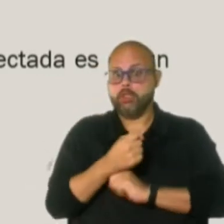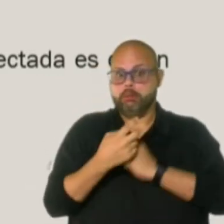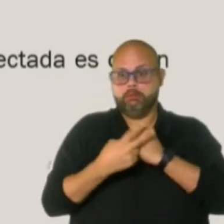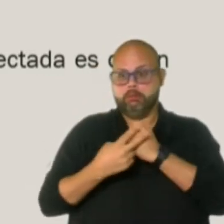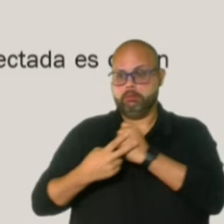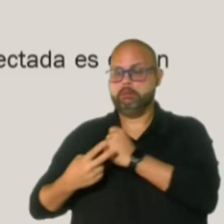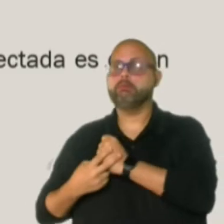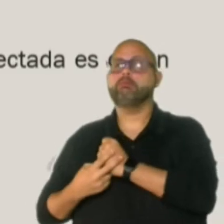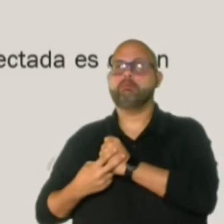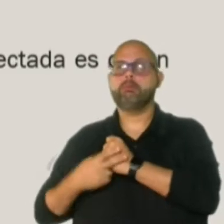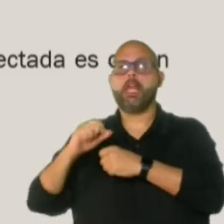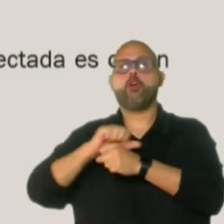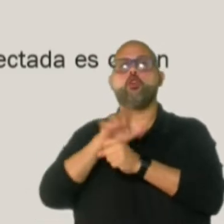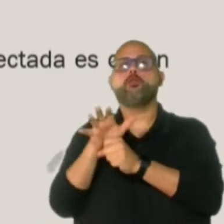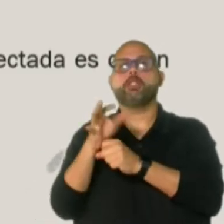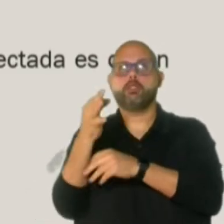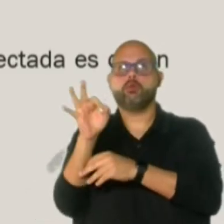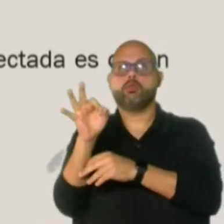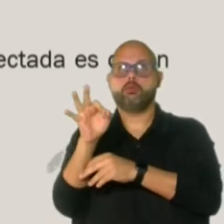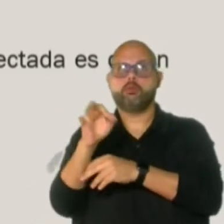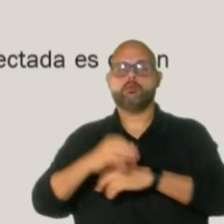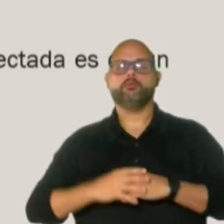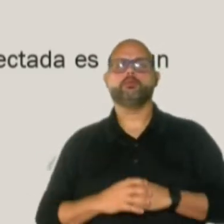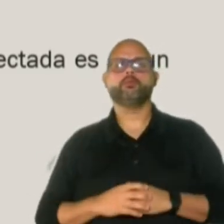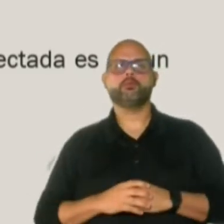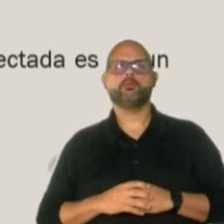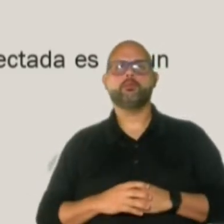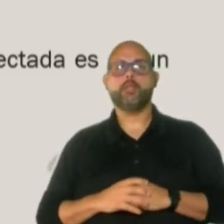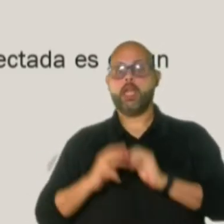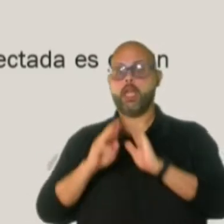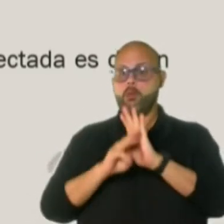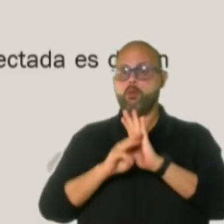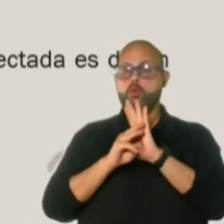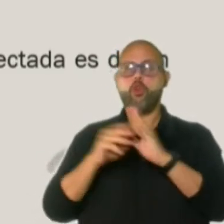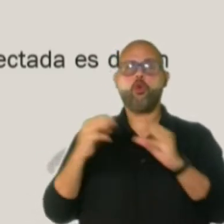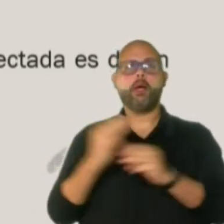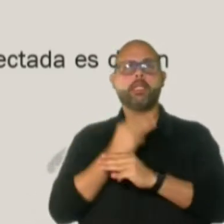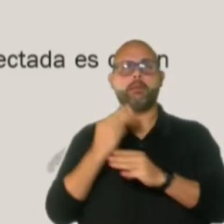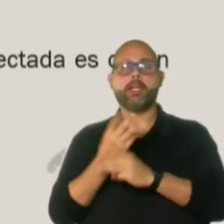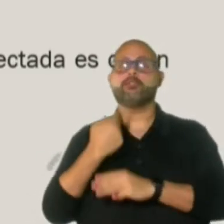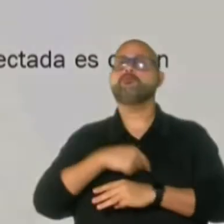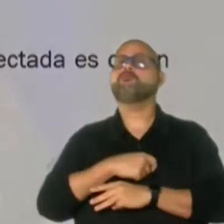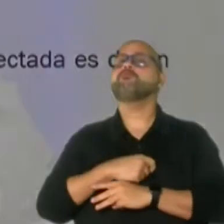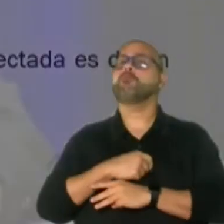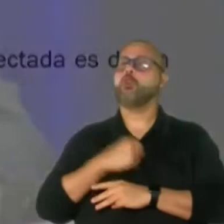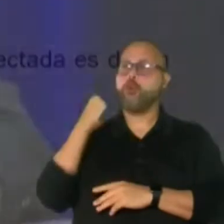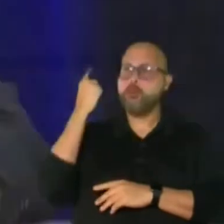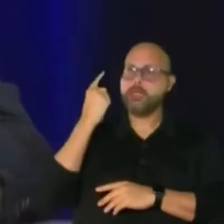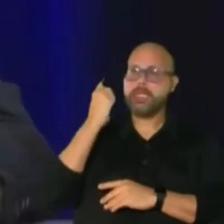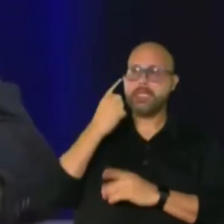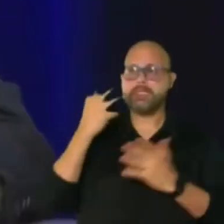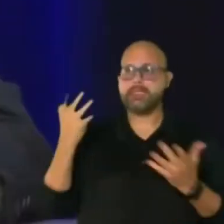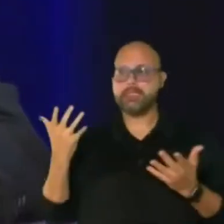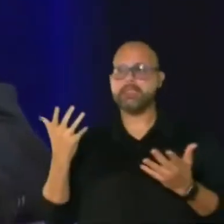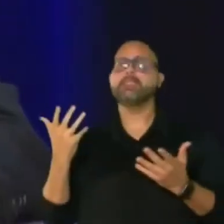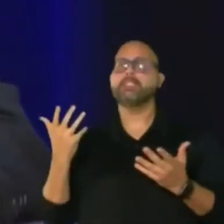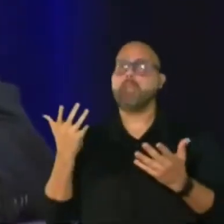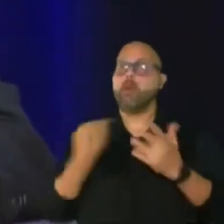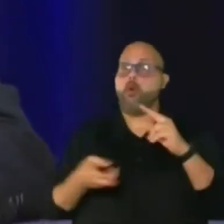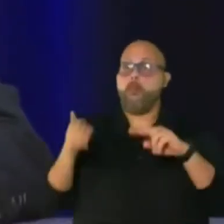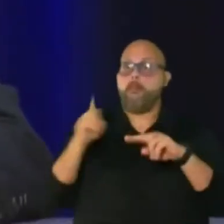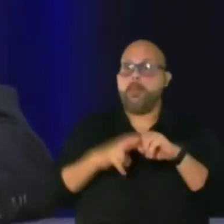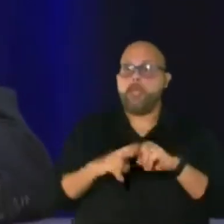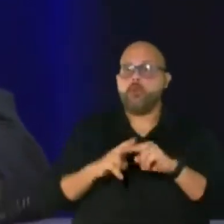COVID-19. A partir de modelos matemáticos podemos inferir que esta tendencia proyectada es de un aumento